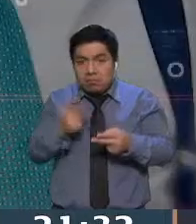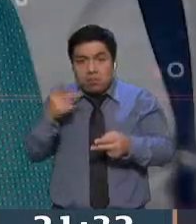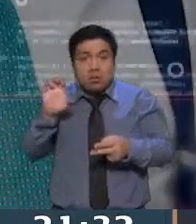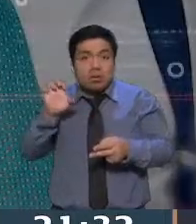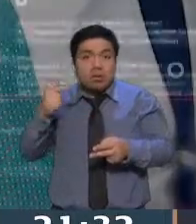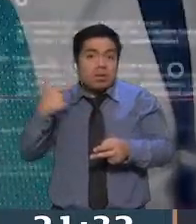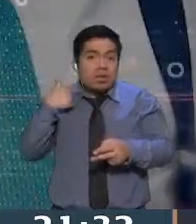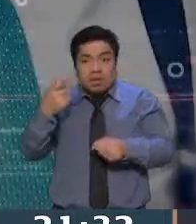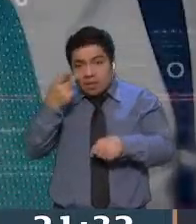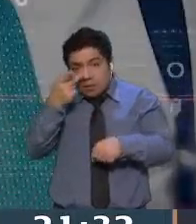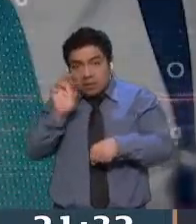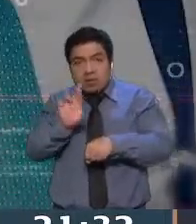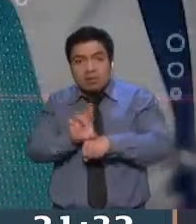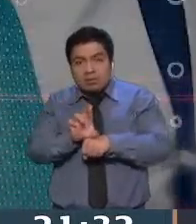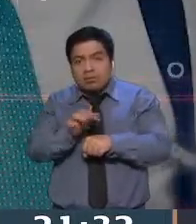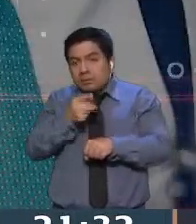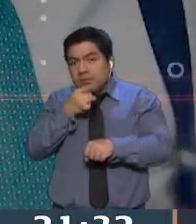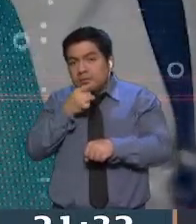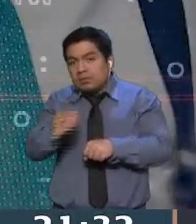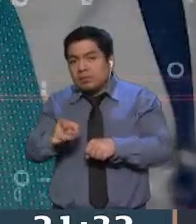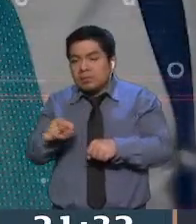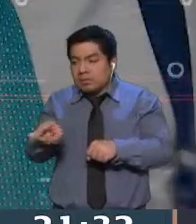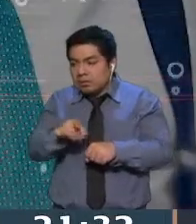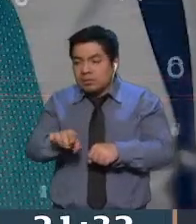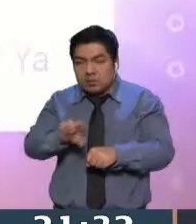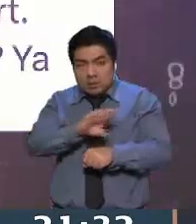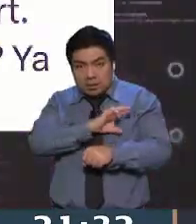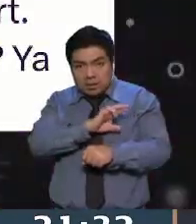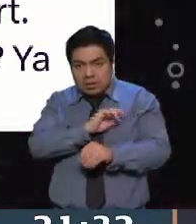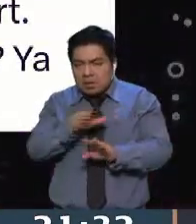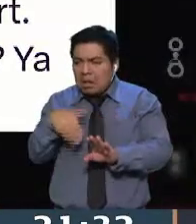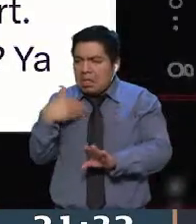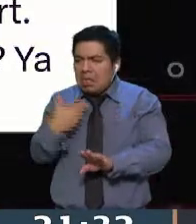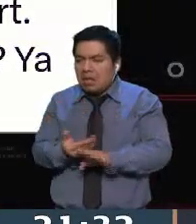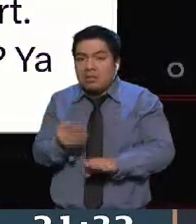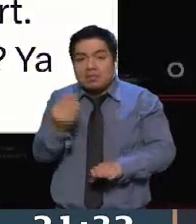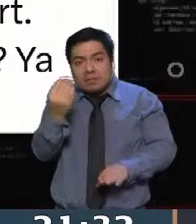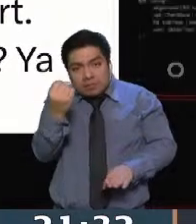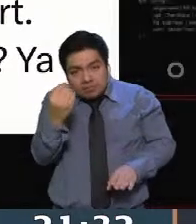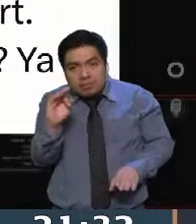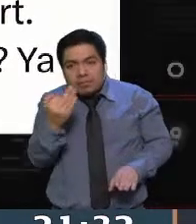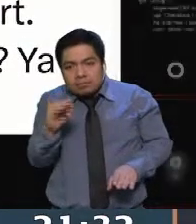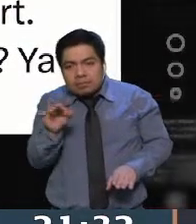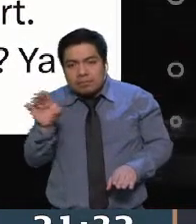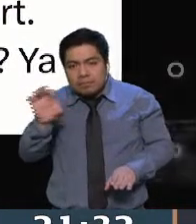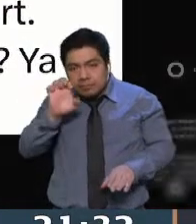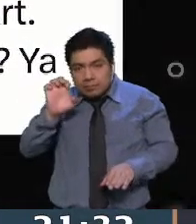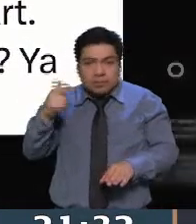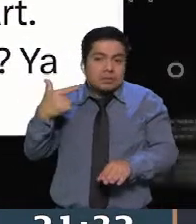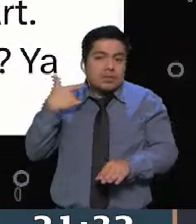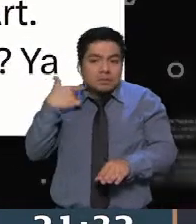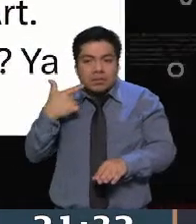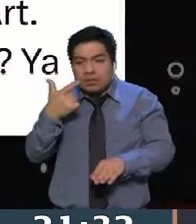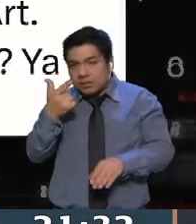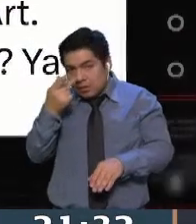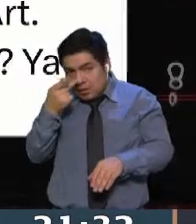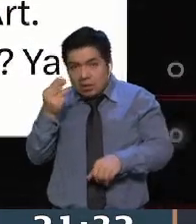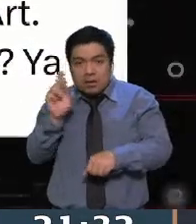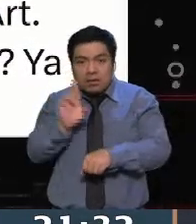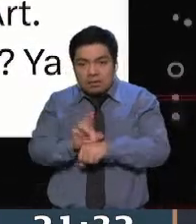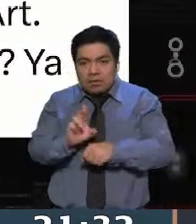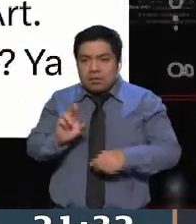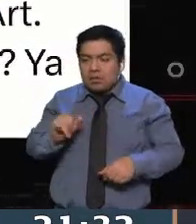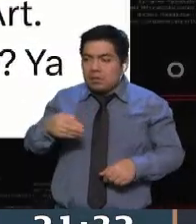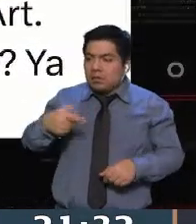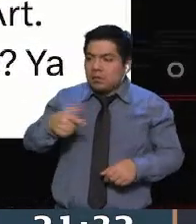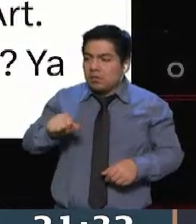República señala un falso atentado contra la propiedad privada. El 9 de febrero, el exprocurador general de la República, Ignacio